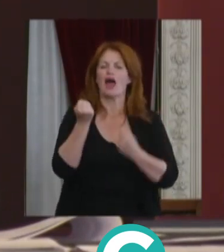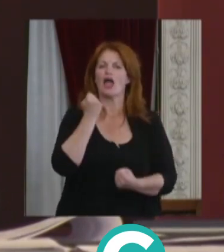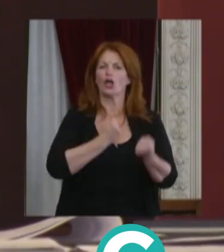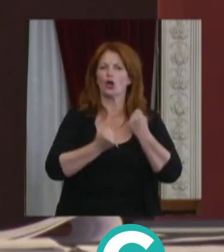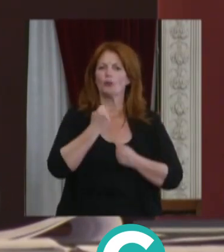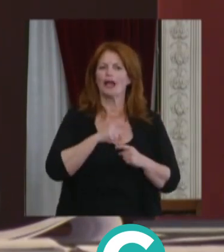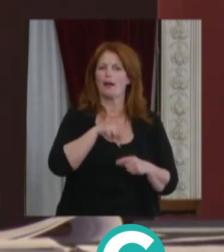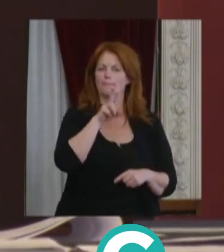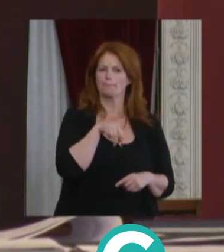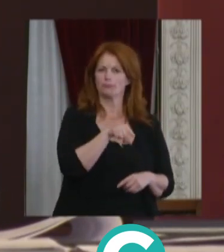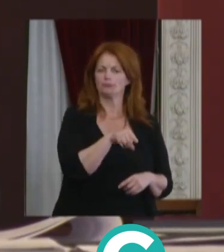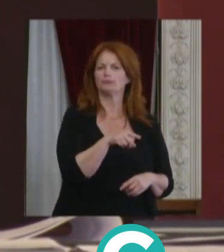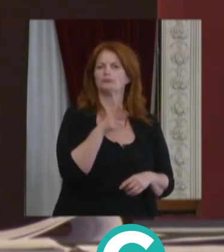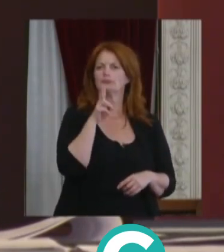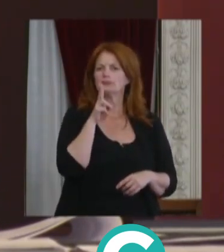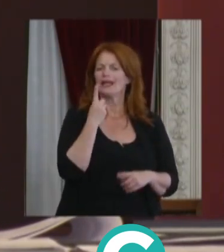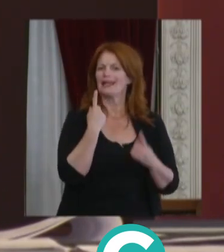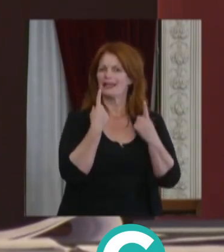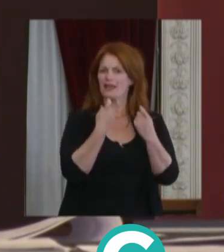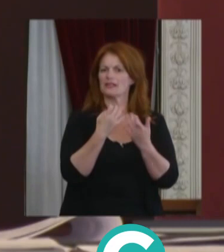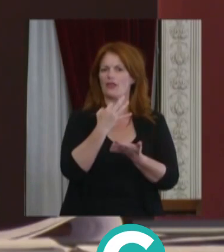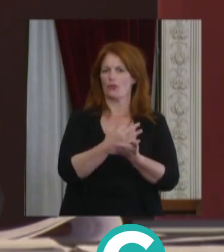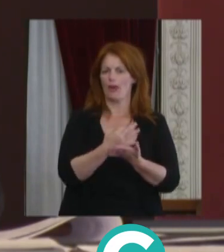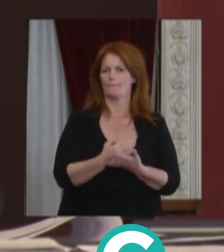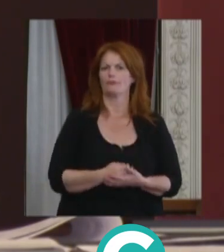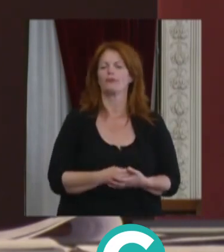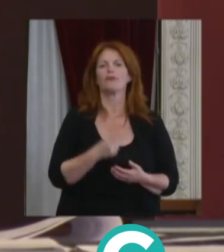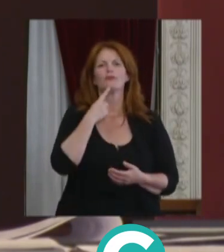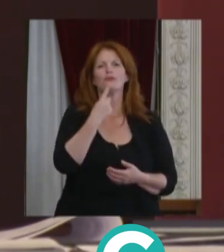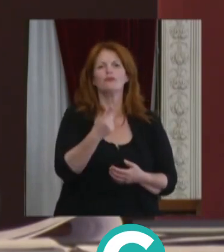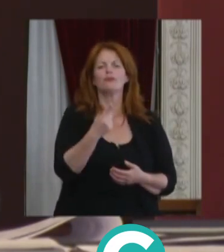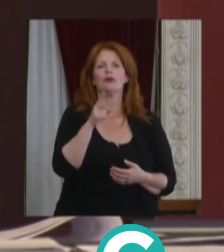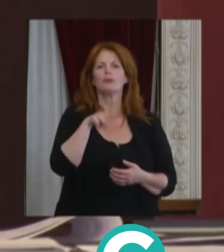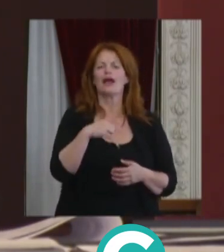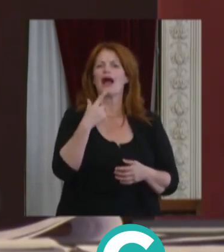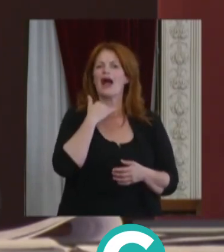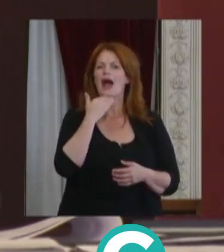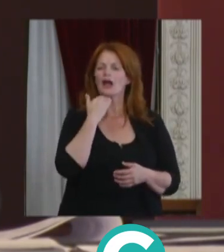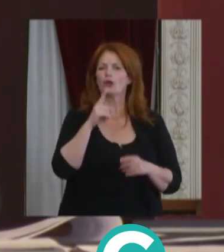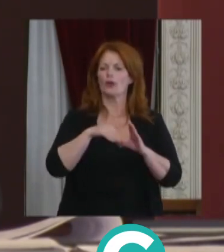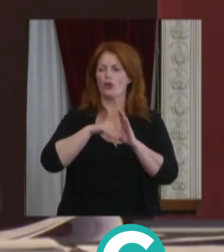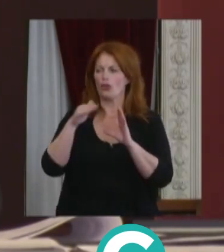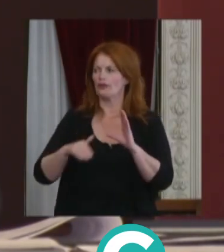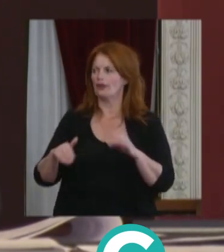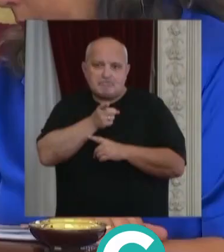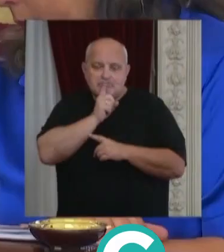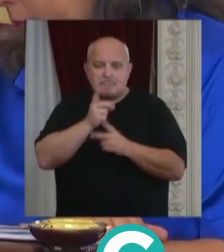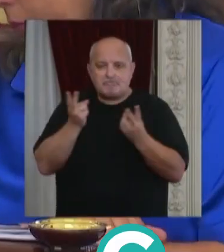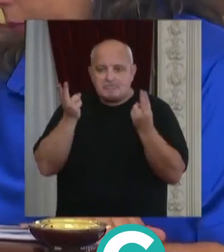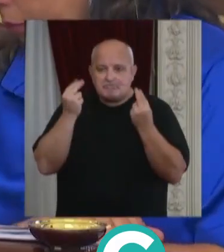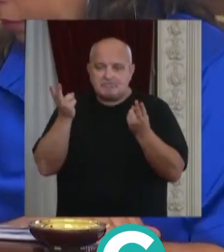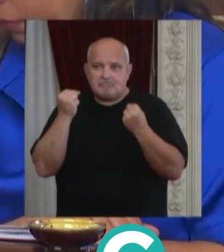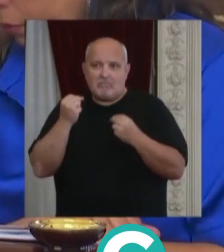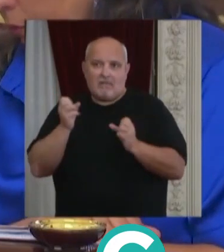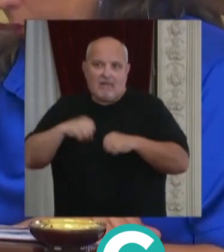que por cierto es algo que necesita la ciudad. Y les voy a decir, es algo que la zona franca también le viene bien. Por